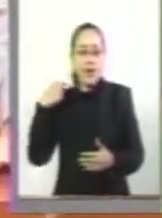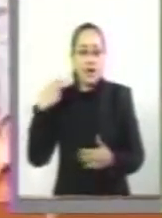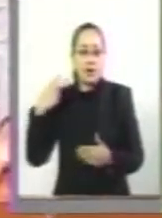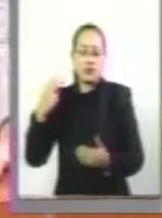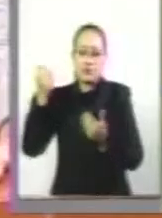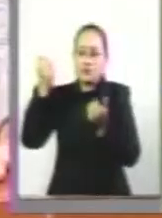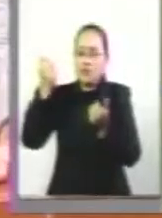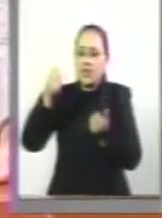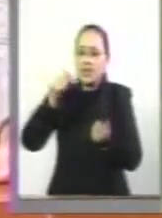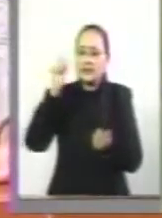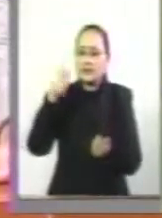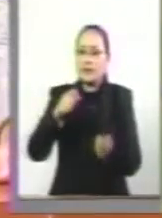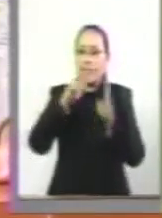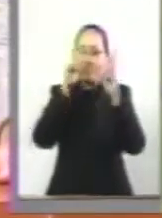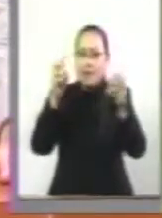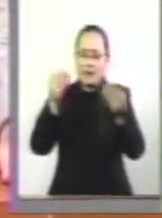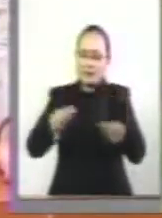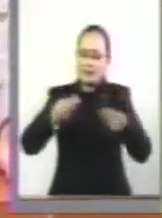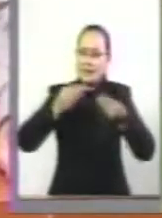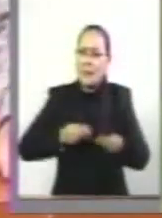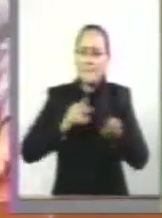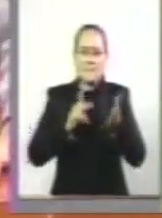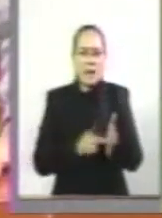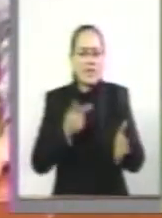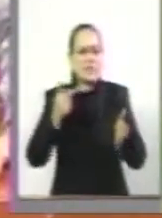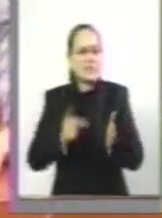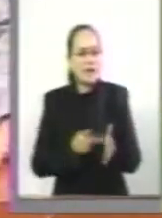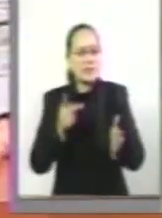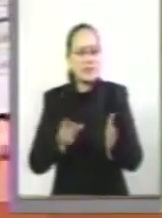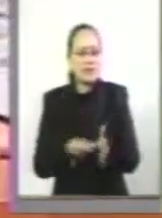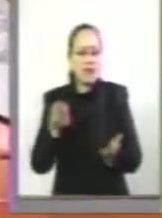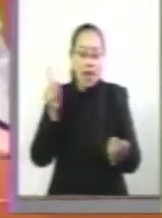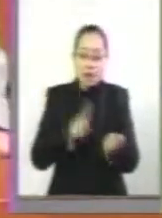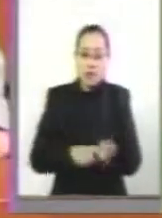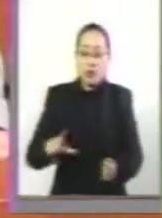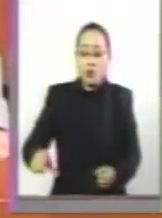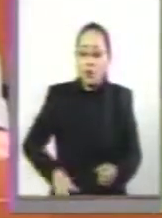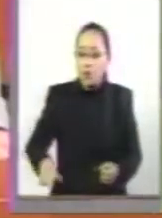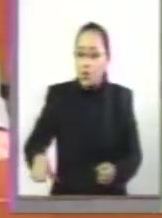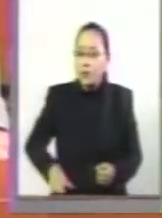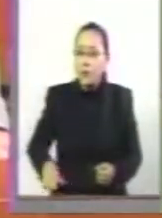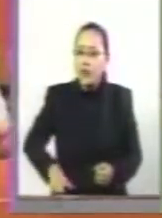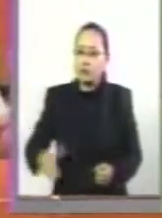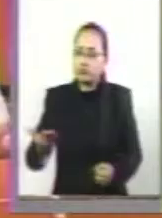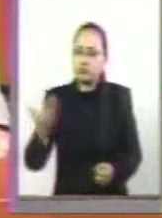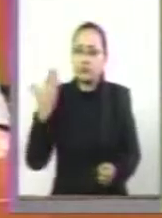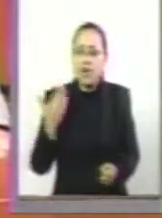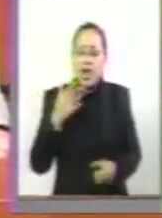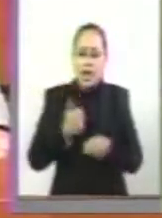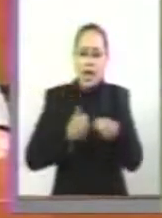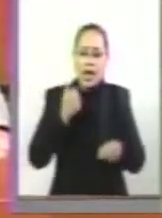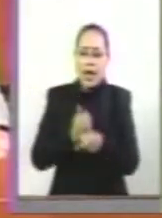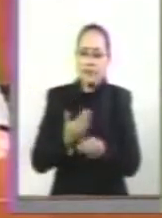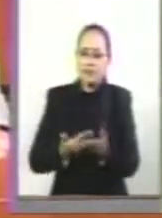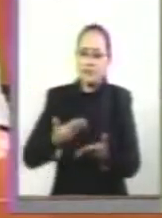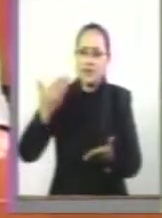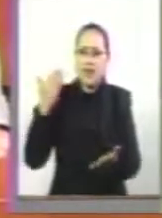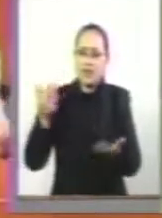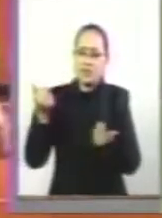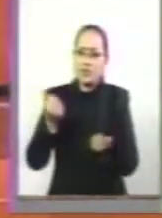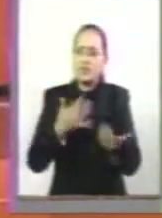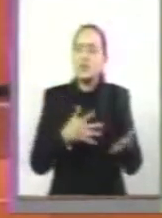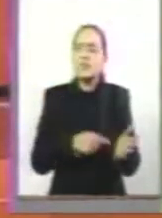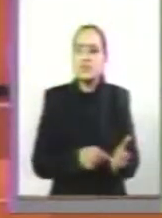traído en varias ocasiones. Fue el estado que hace algunos años nos